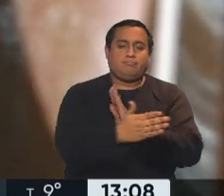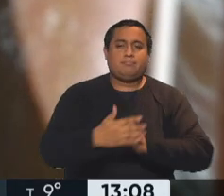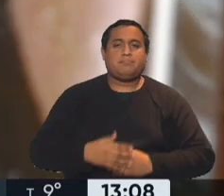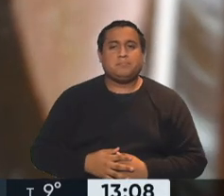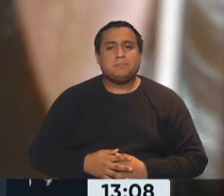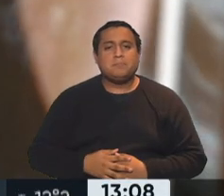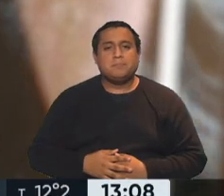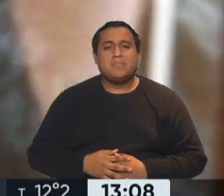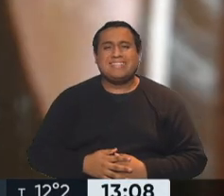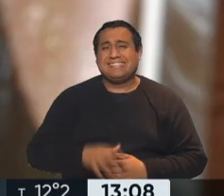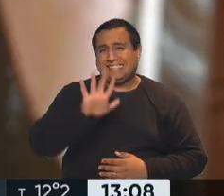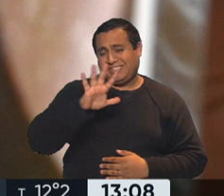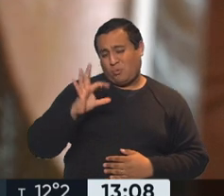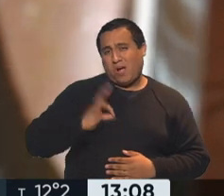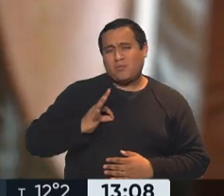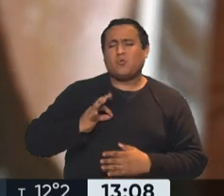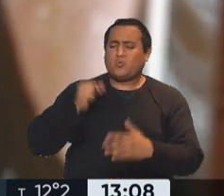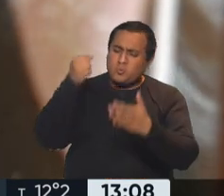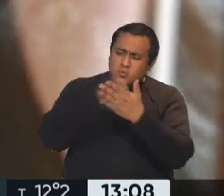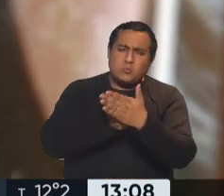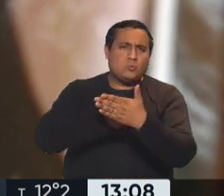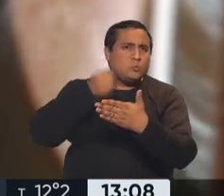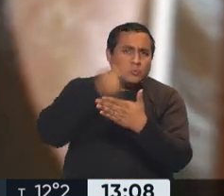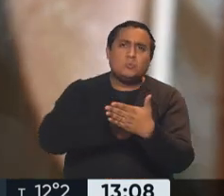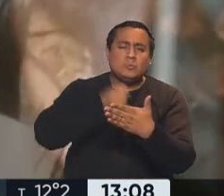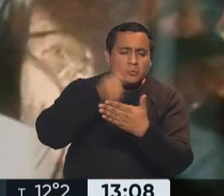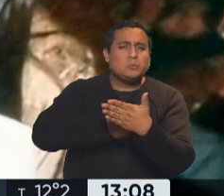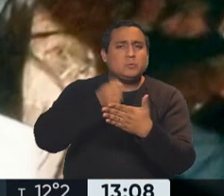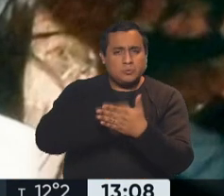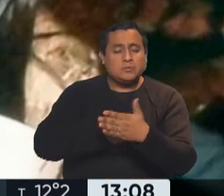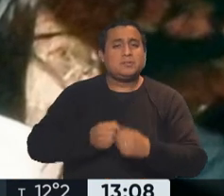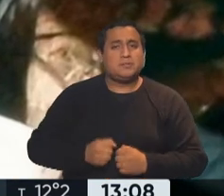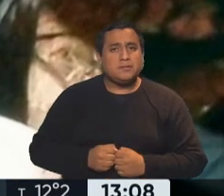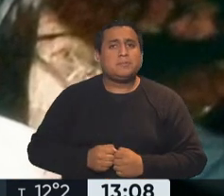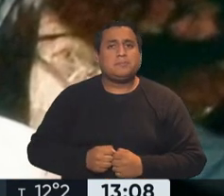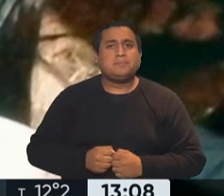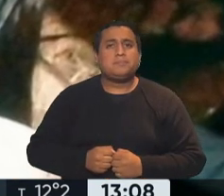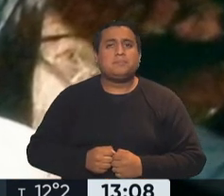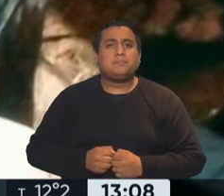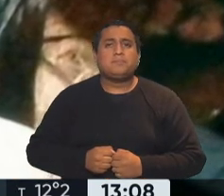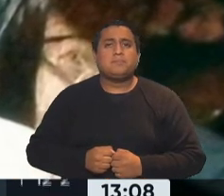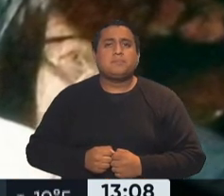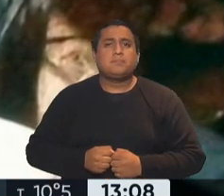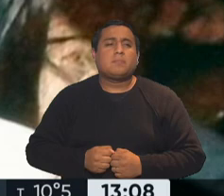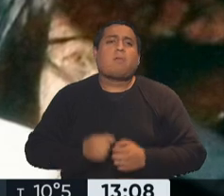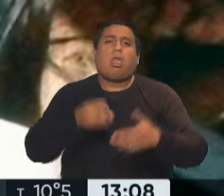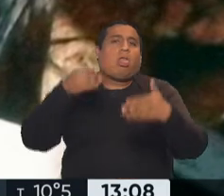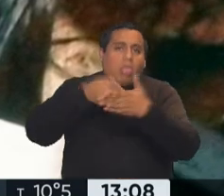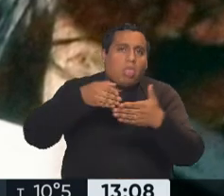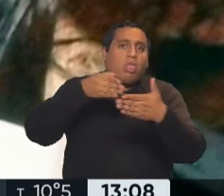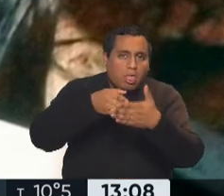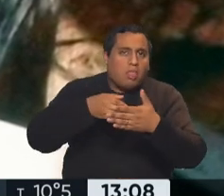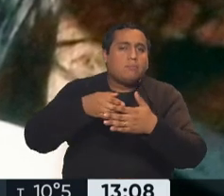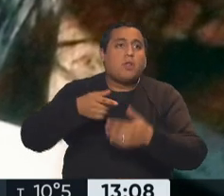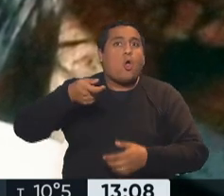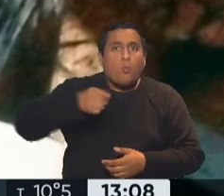Fueron 5 años de toda esta lucha porque interpusieron muchas trabas para durante